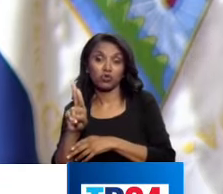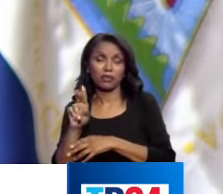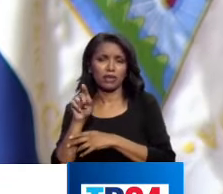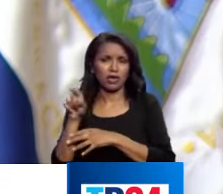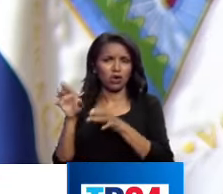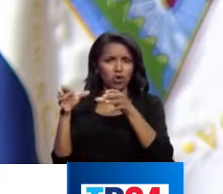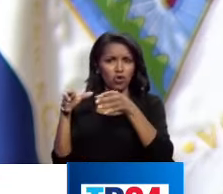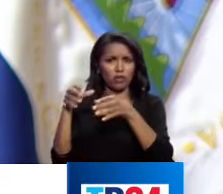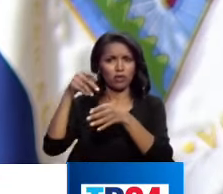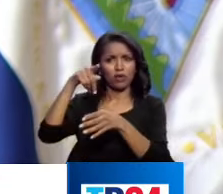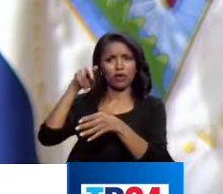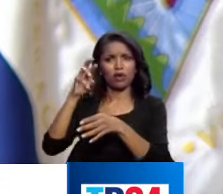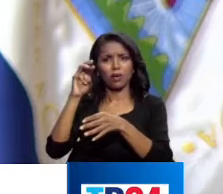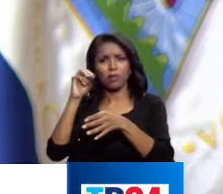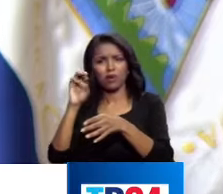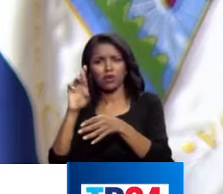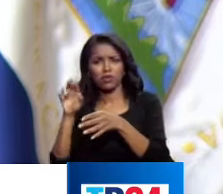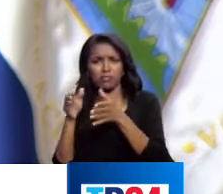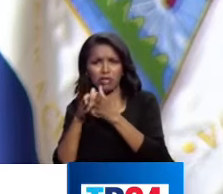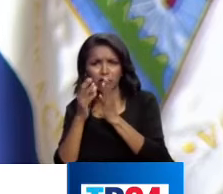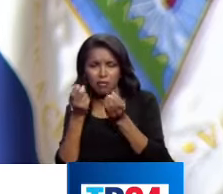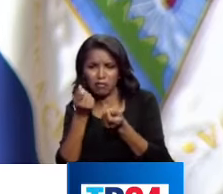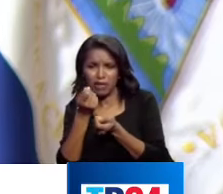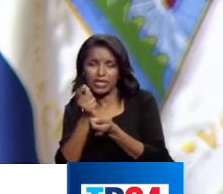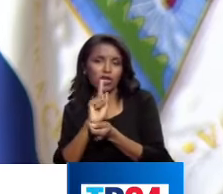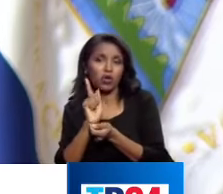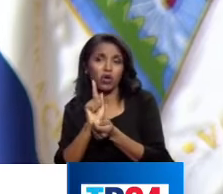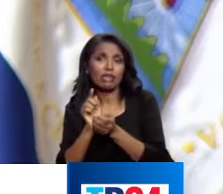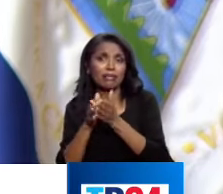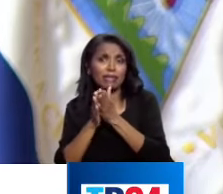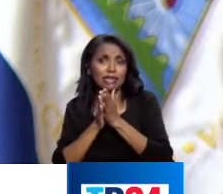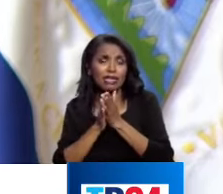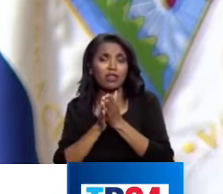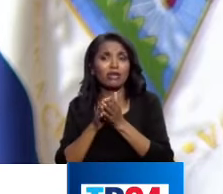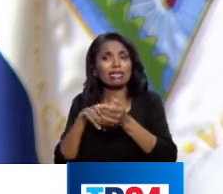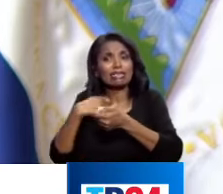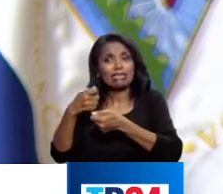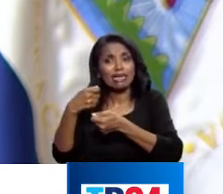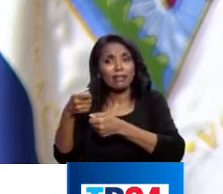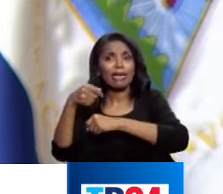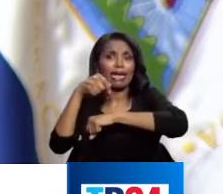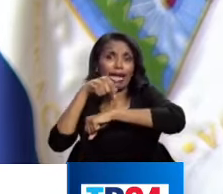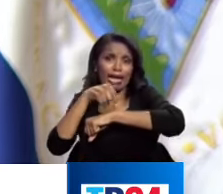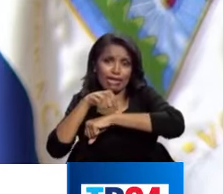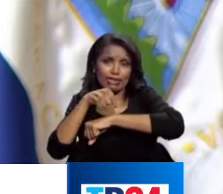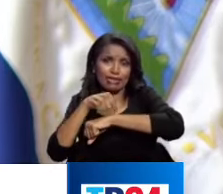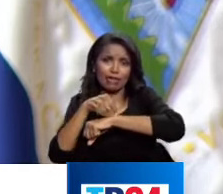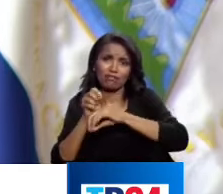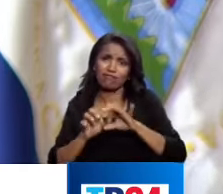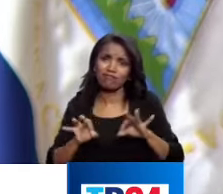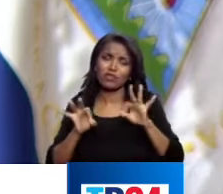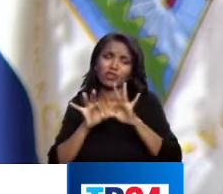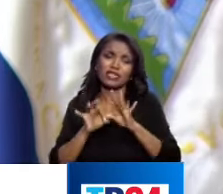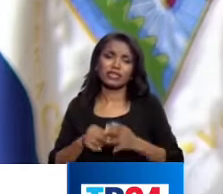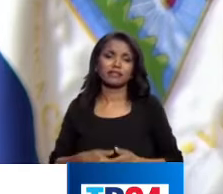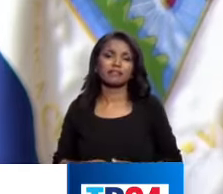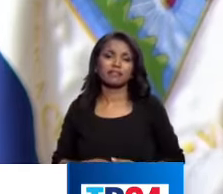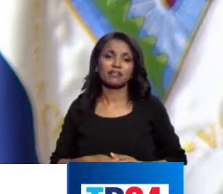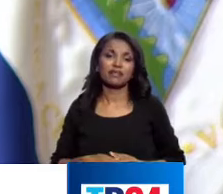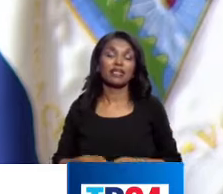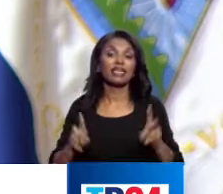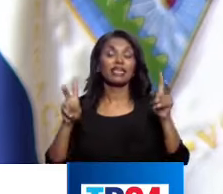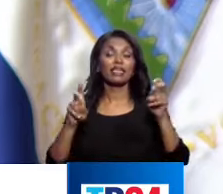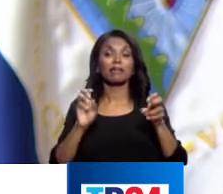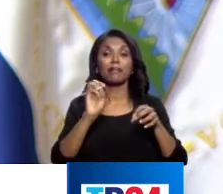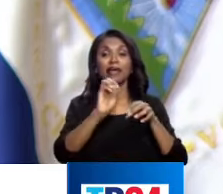está pidiendo más plata, PromTour está pidiendo que se le pague a tiempo, que los fondos estén disponibles y se elimine la burocracia. Sobre el tema de la